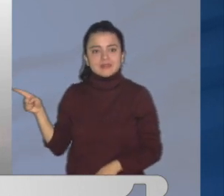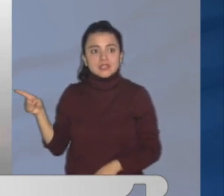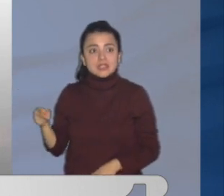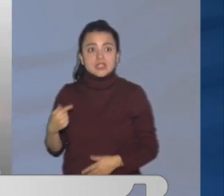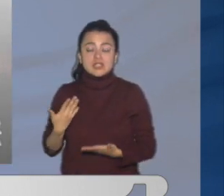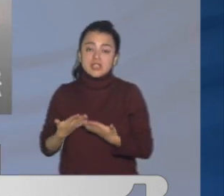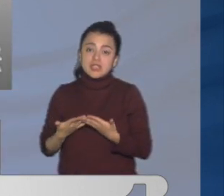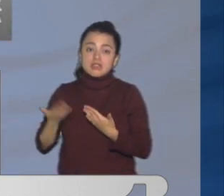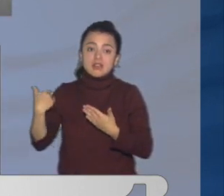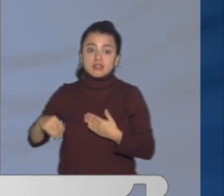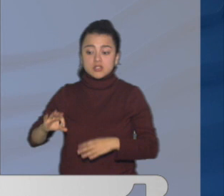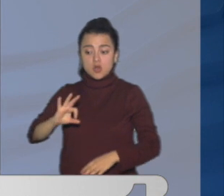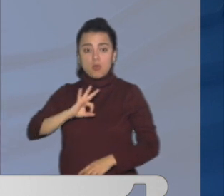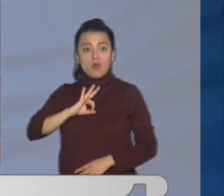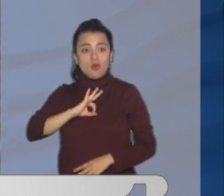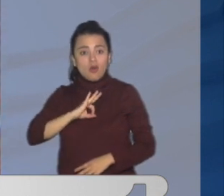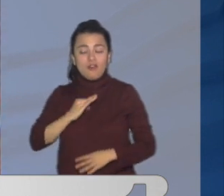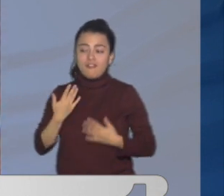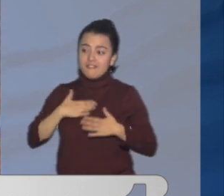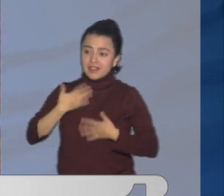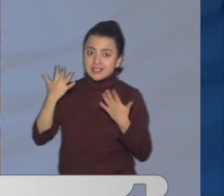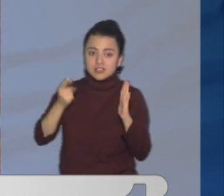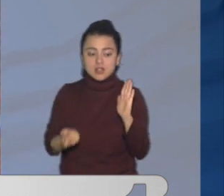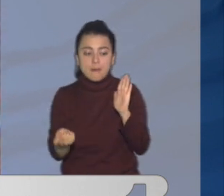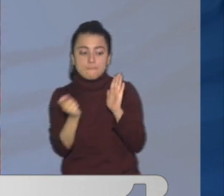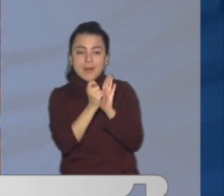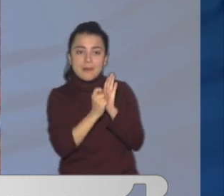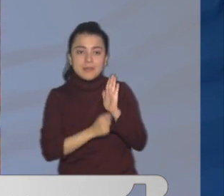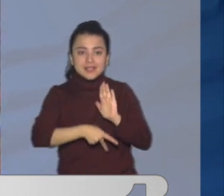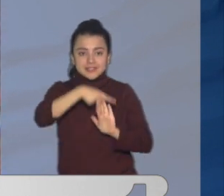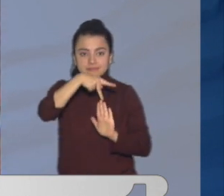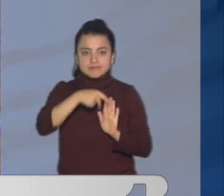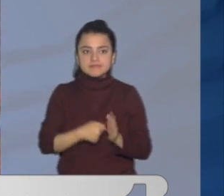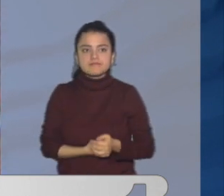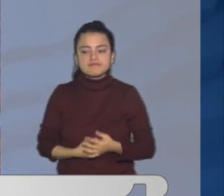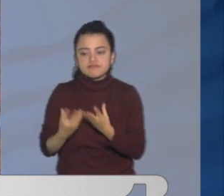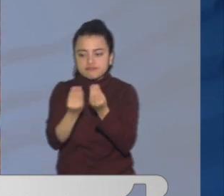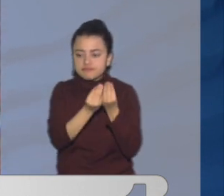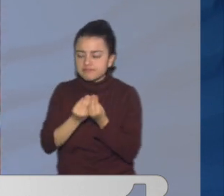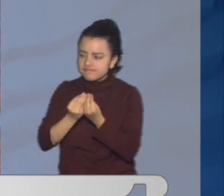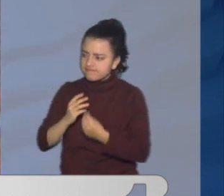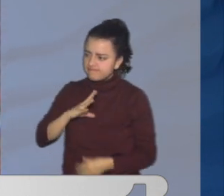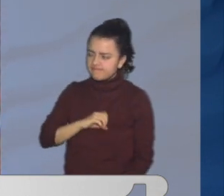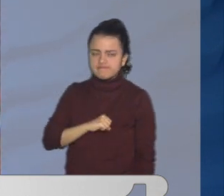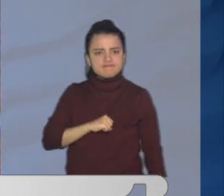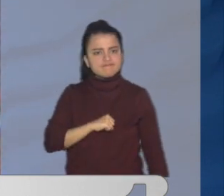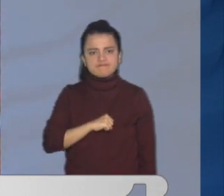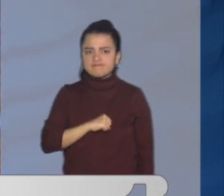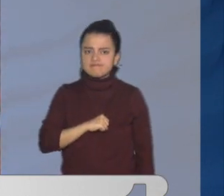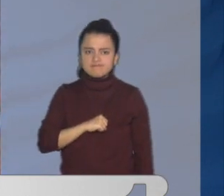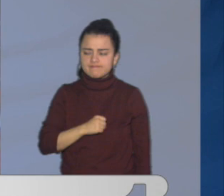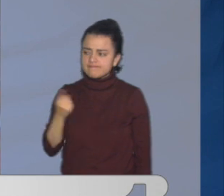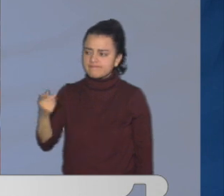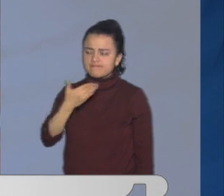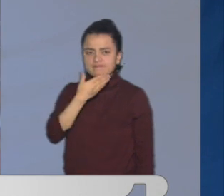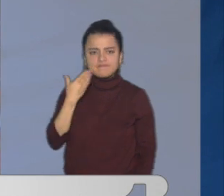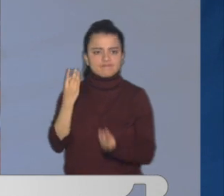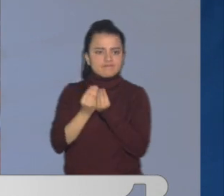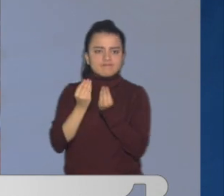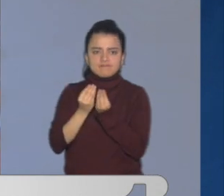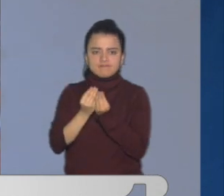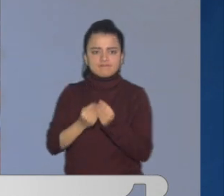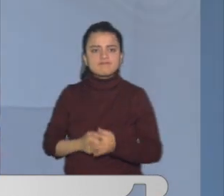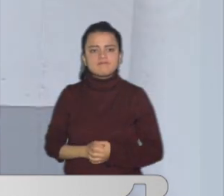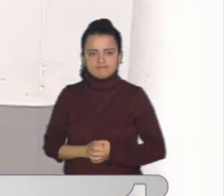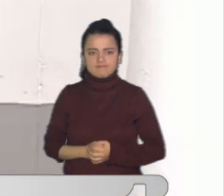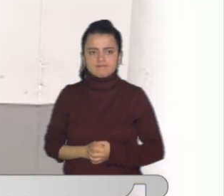tenía varias condecoraciones y felicitaciones en su hoja de vida. Sus compañeros lamentaron el crimen de una de sus más queridas